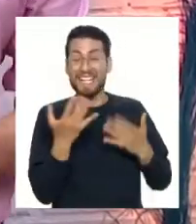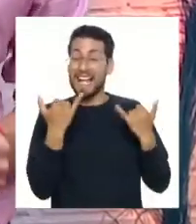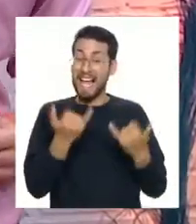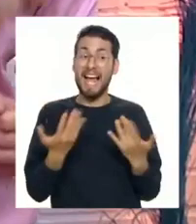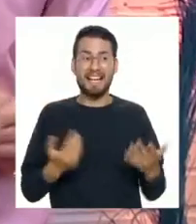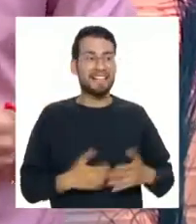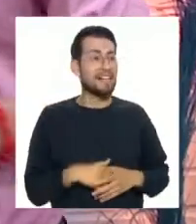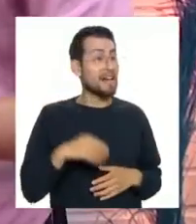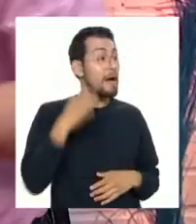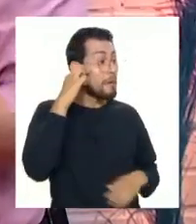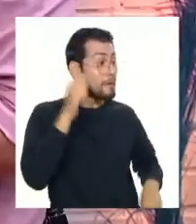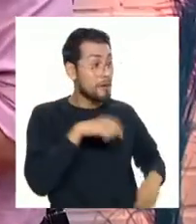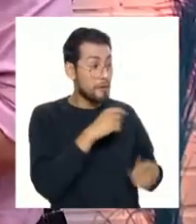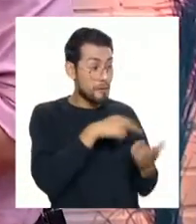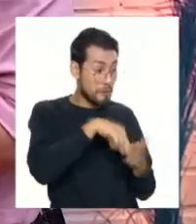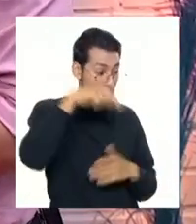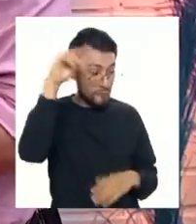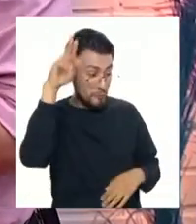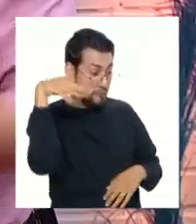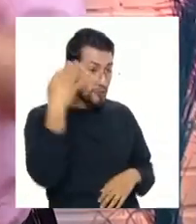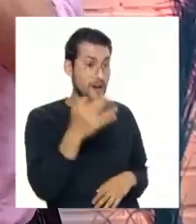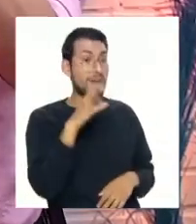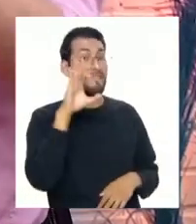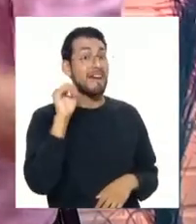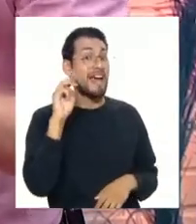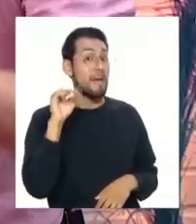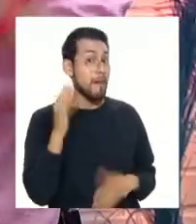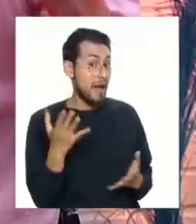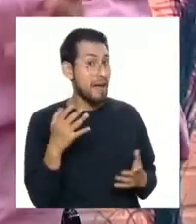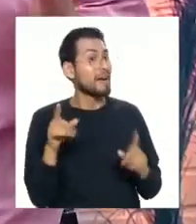vamos a comer? Ahora piso va a bailar marinera limeña con Fátima.